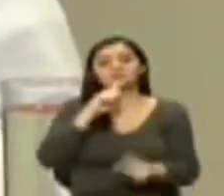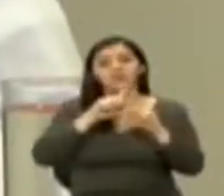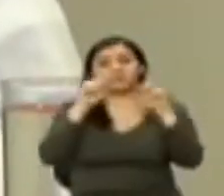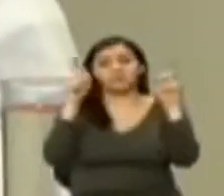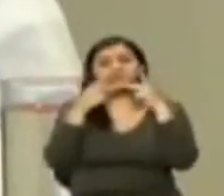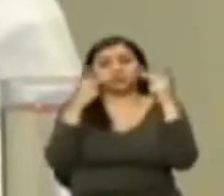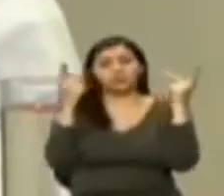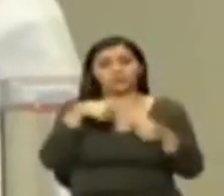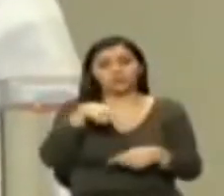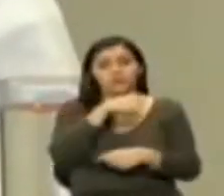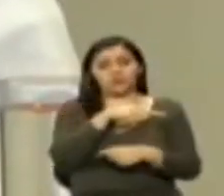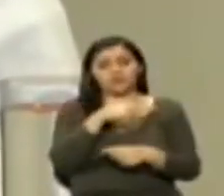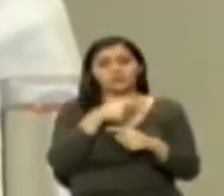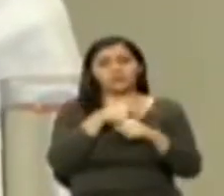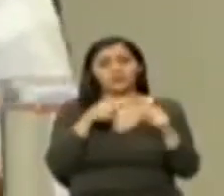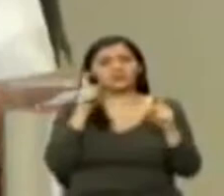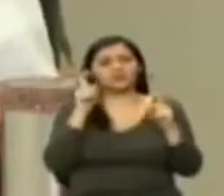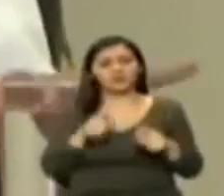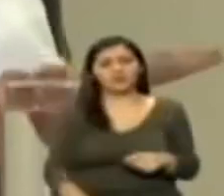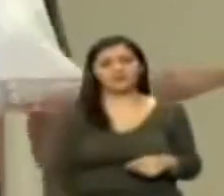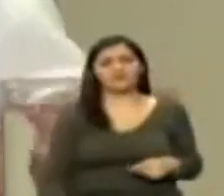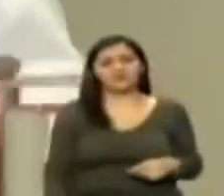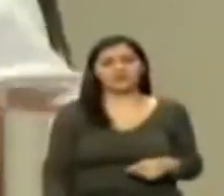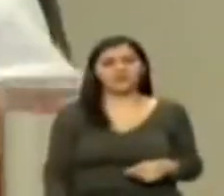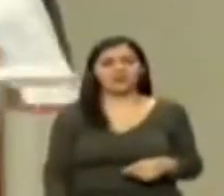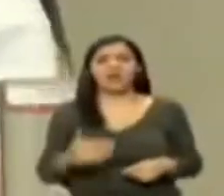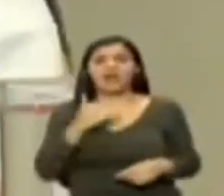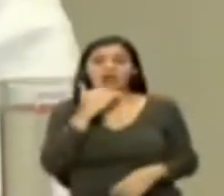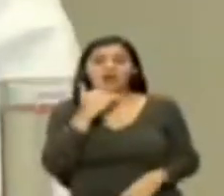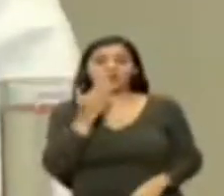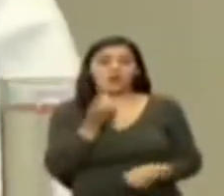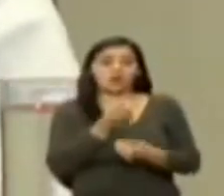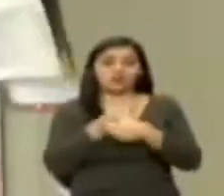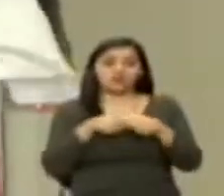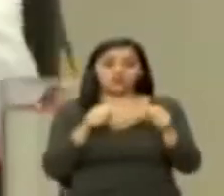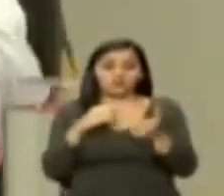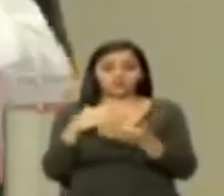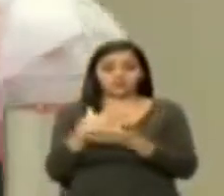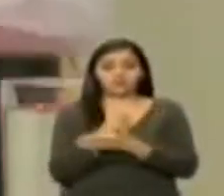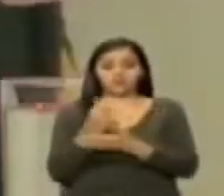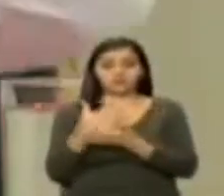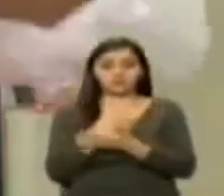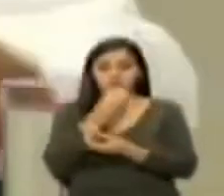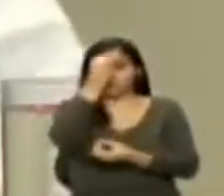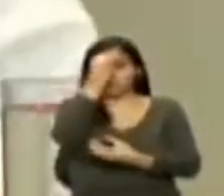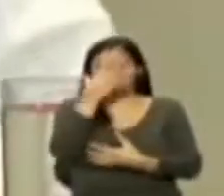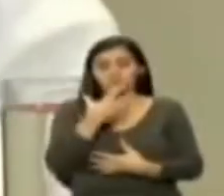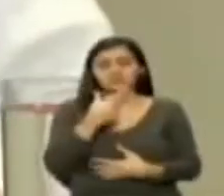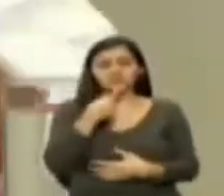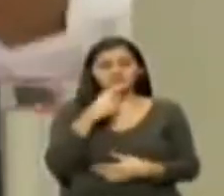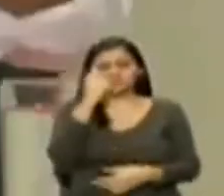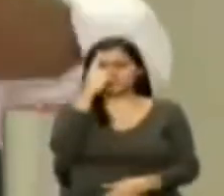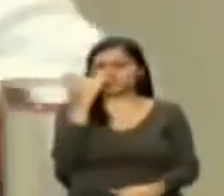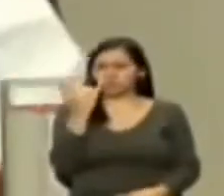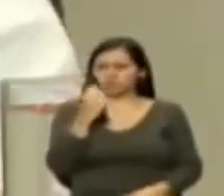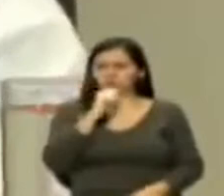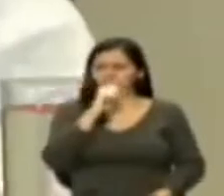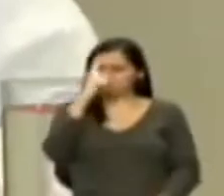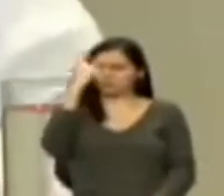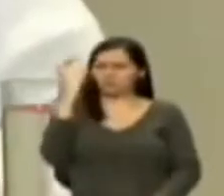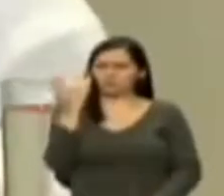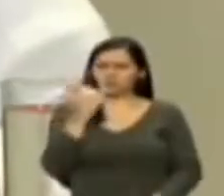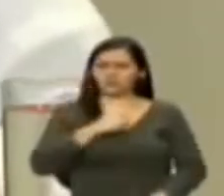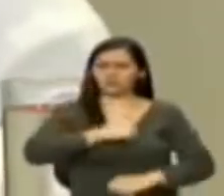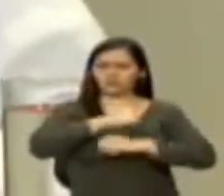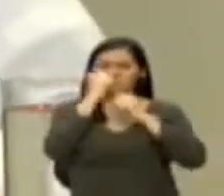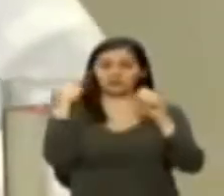pública. Entonces tiene que tener cierta autonomía, pues tiene que buscar rentabilidad. Y he pedido la información, porque me hicieron esa pregunta hoy de mañana, creo que usted mismo al bajar del avión